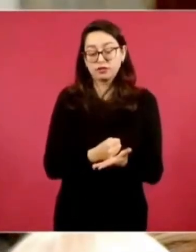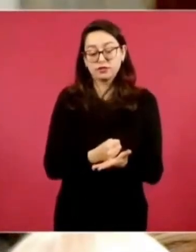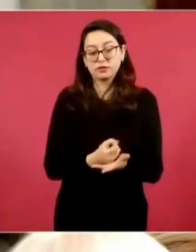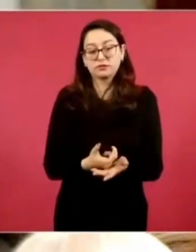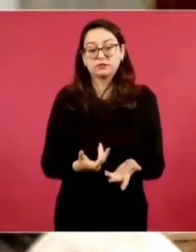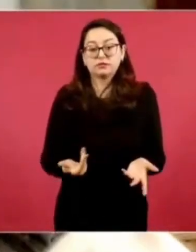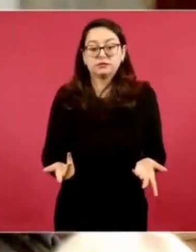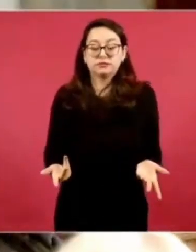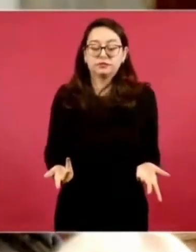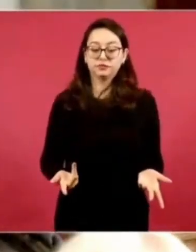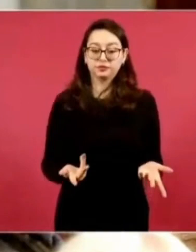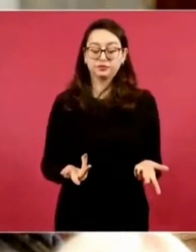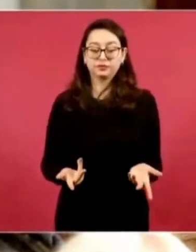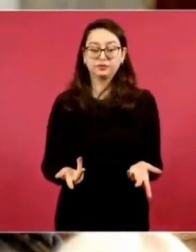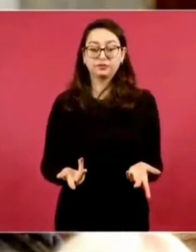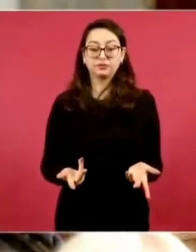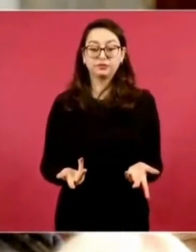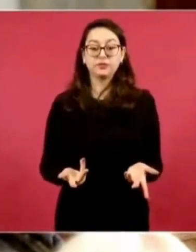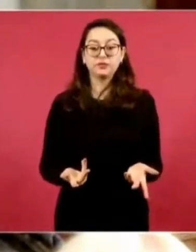Entonces,